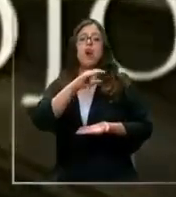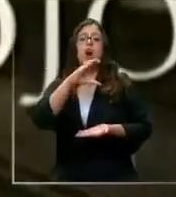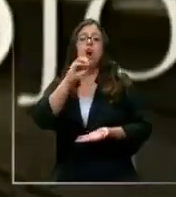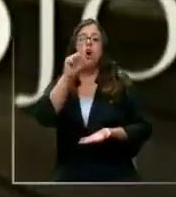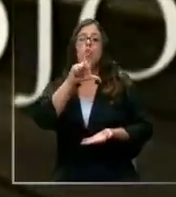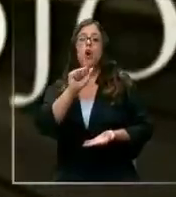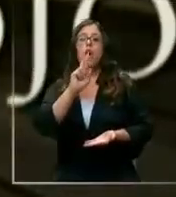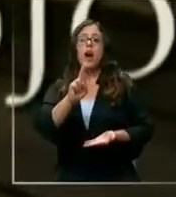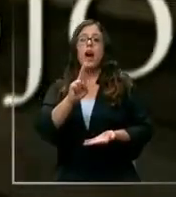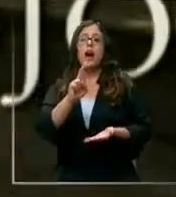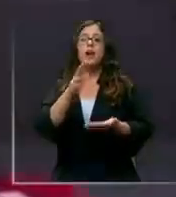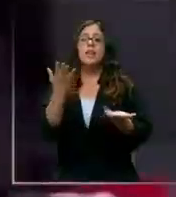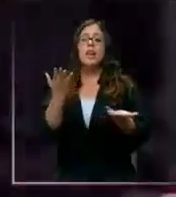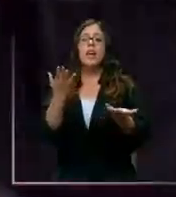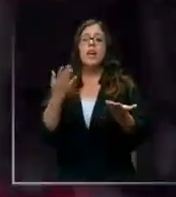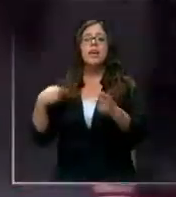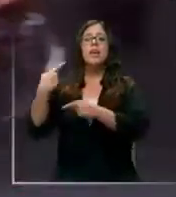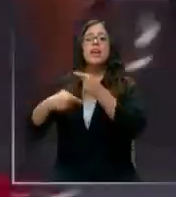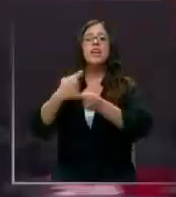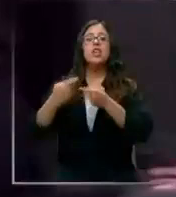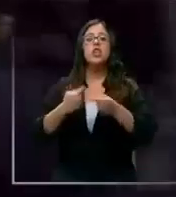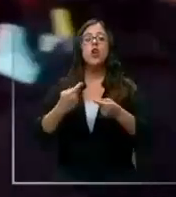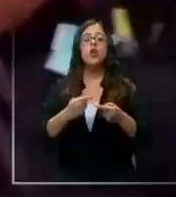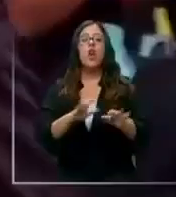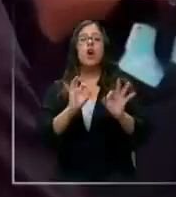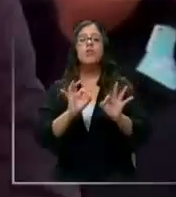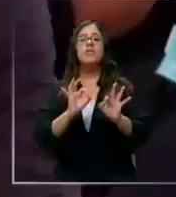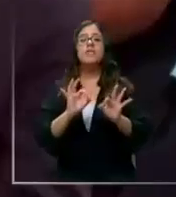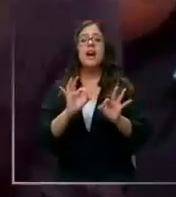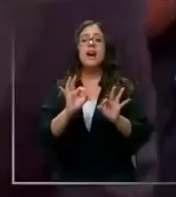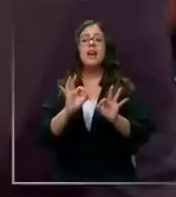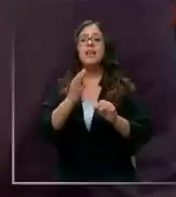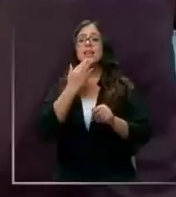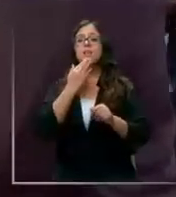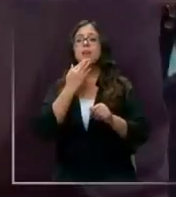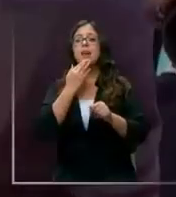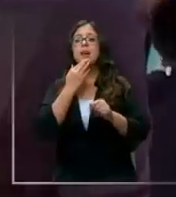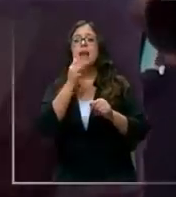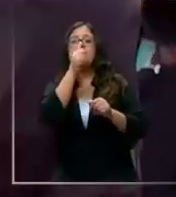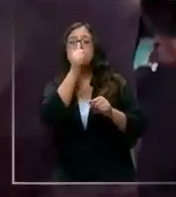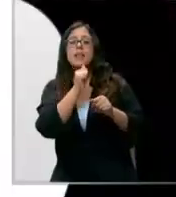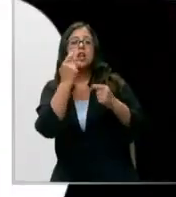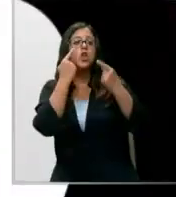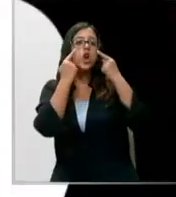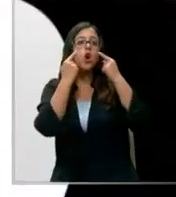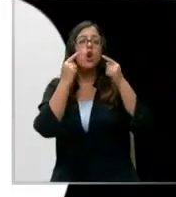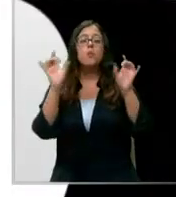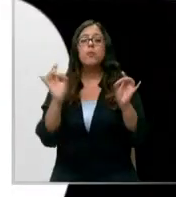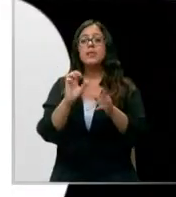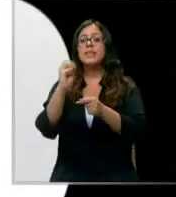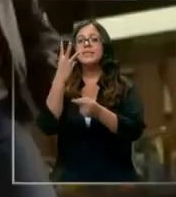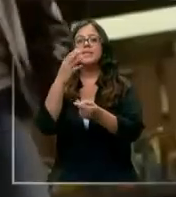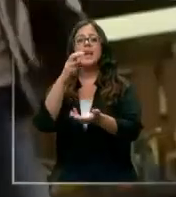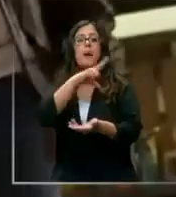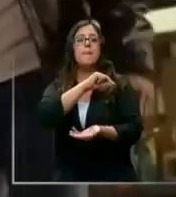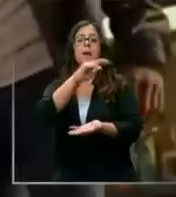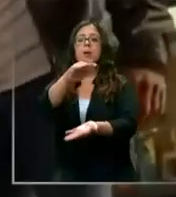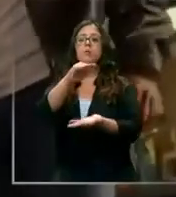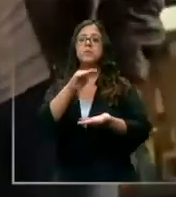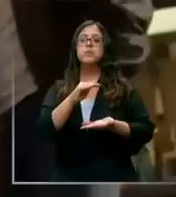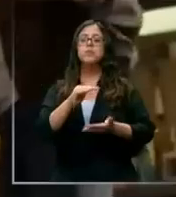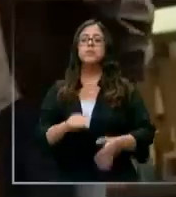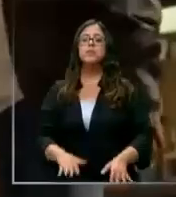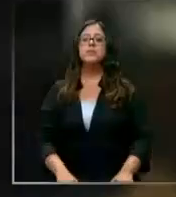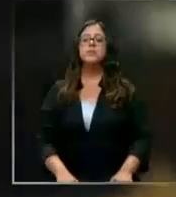en 1986 y El Secreto de Sus Ojos en 2010. Es así que esperan poder sumar su tercer galardón. Pete